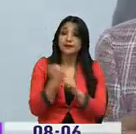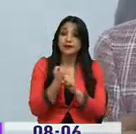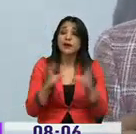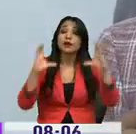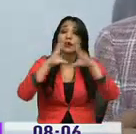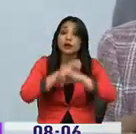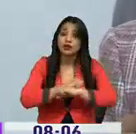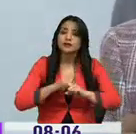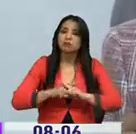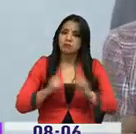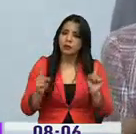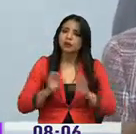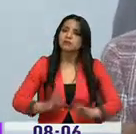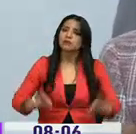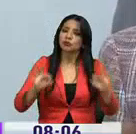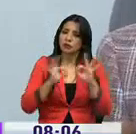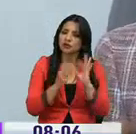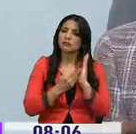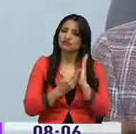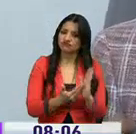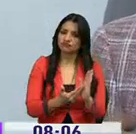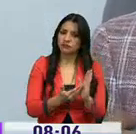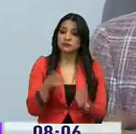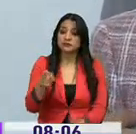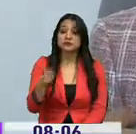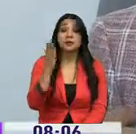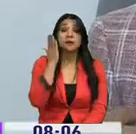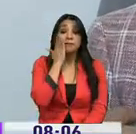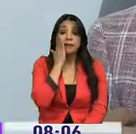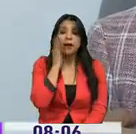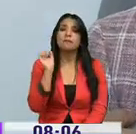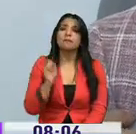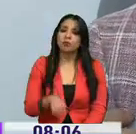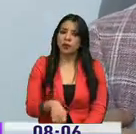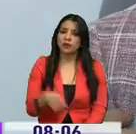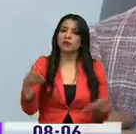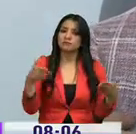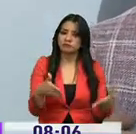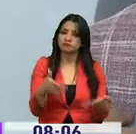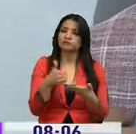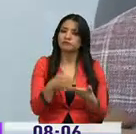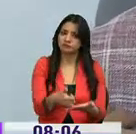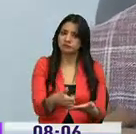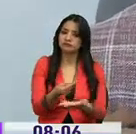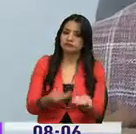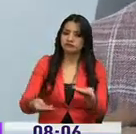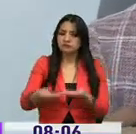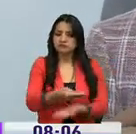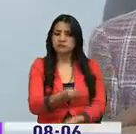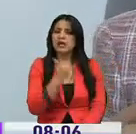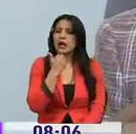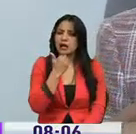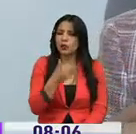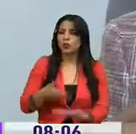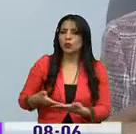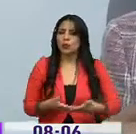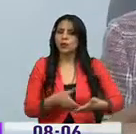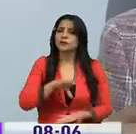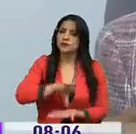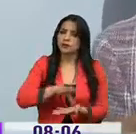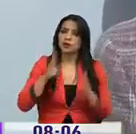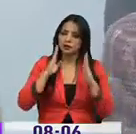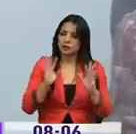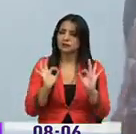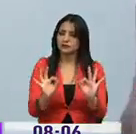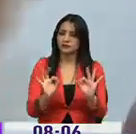siempre tiene que ser con un modelo en el que le permita al menos tener una autosustentabilidad del guaguacentro con una atención